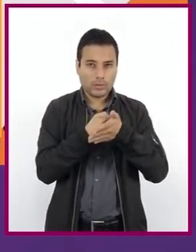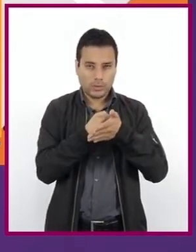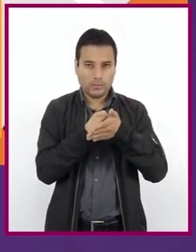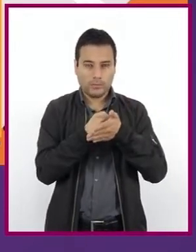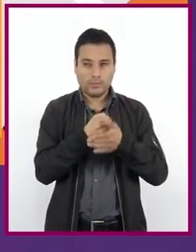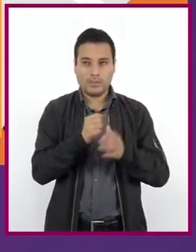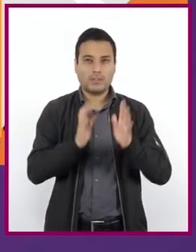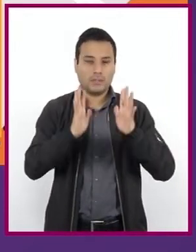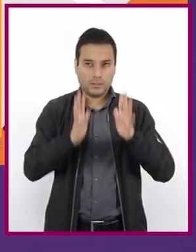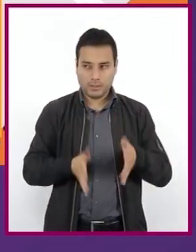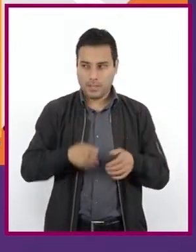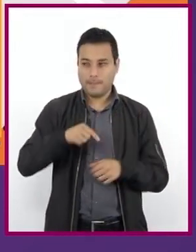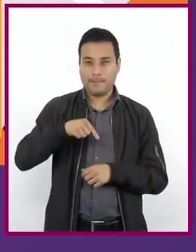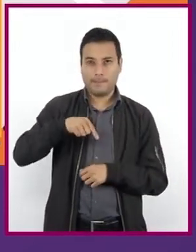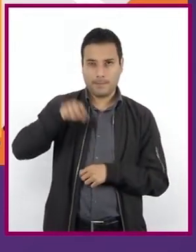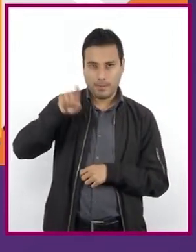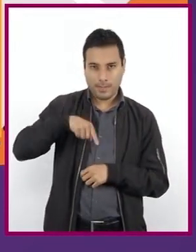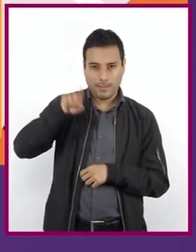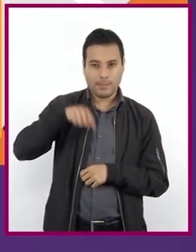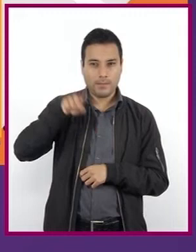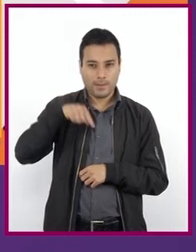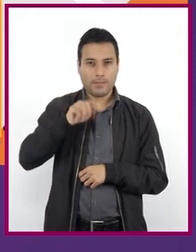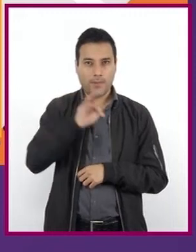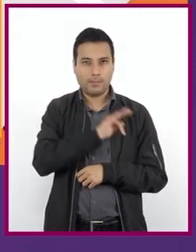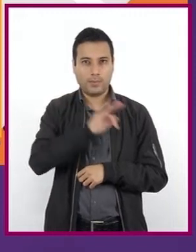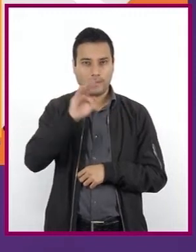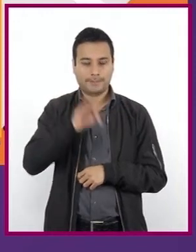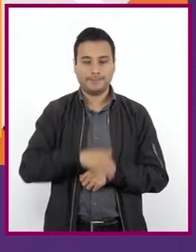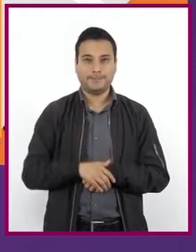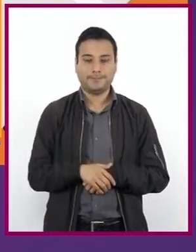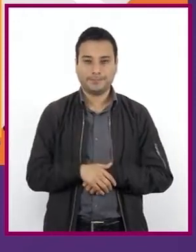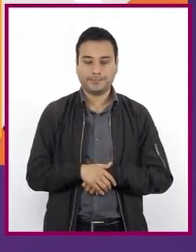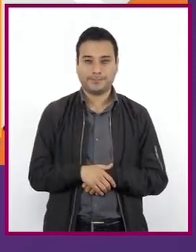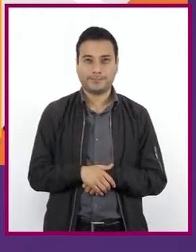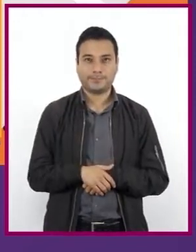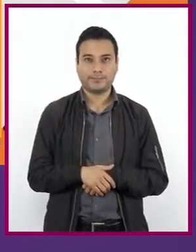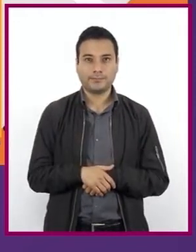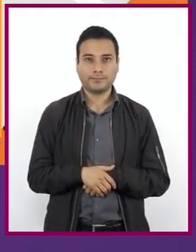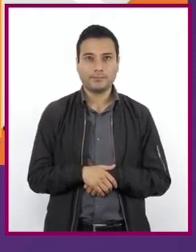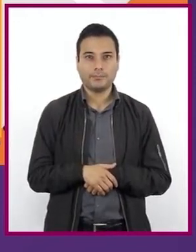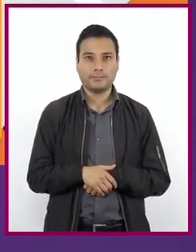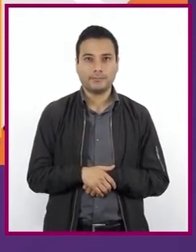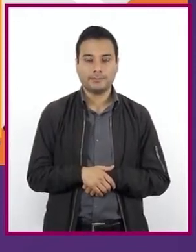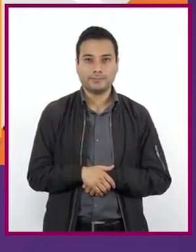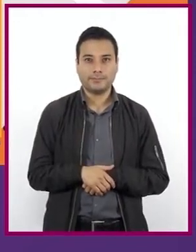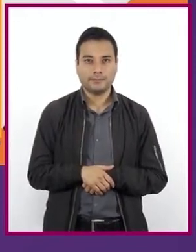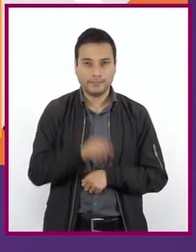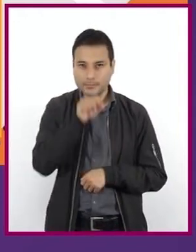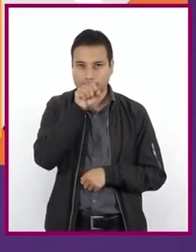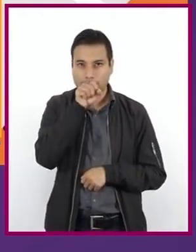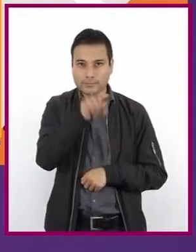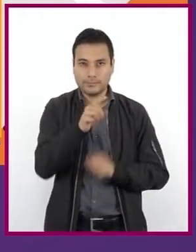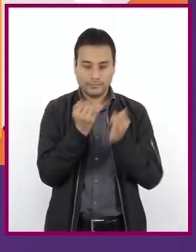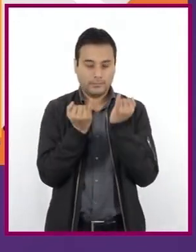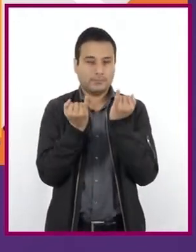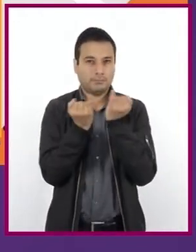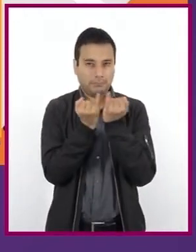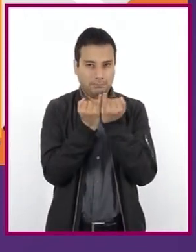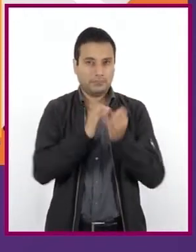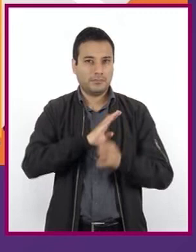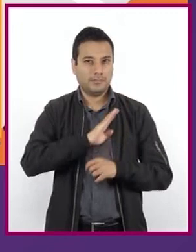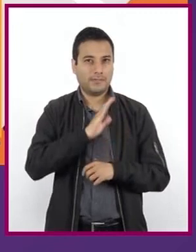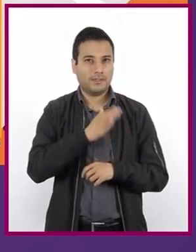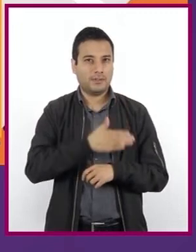política de puerto único en el territorio novohispano. Lo mismo sucedió en España respecto